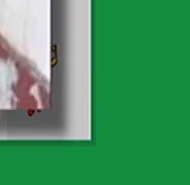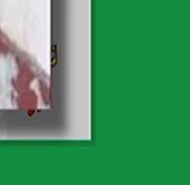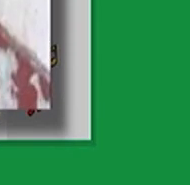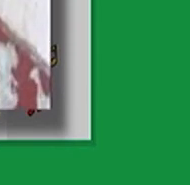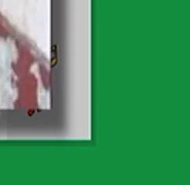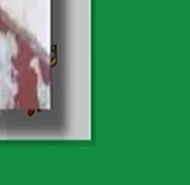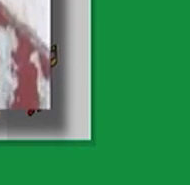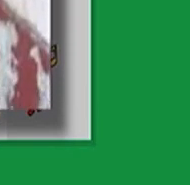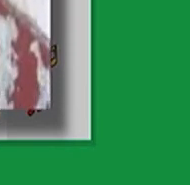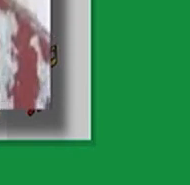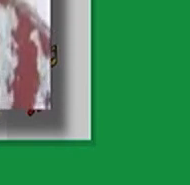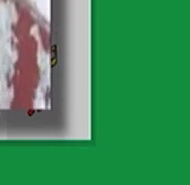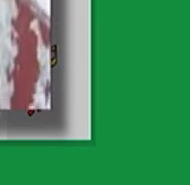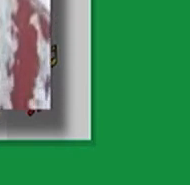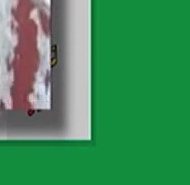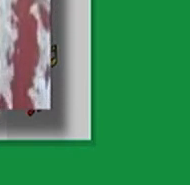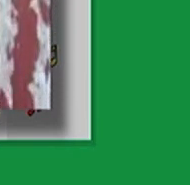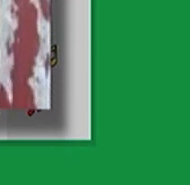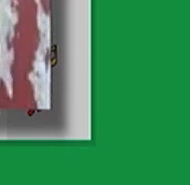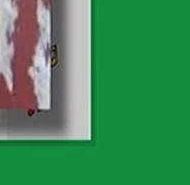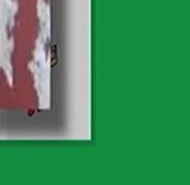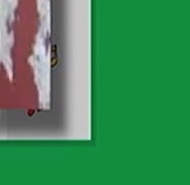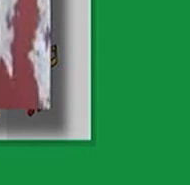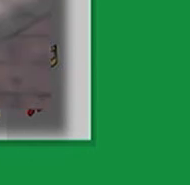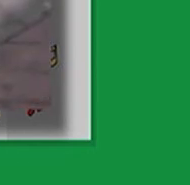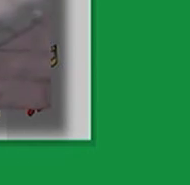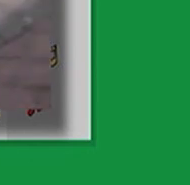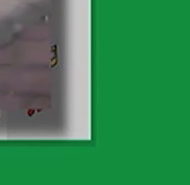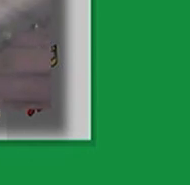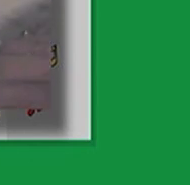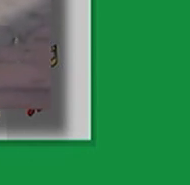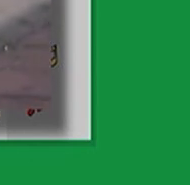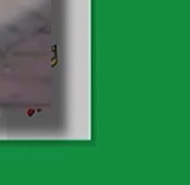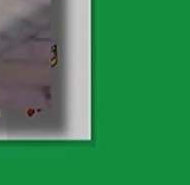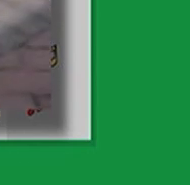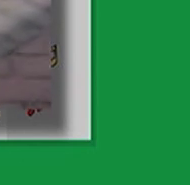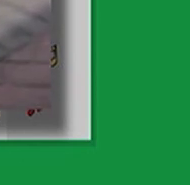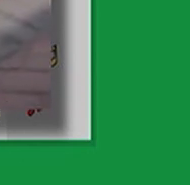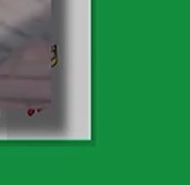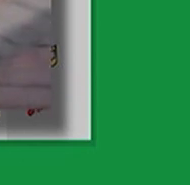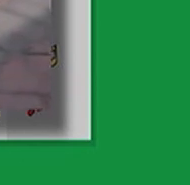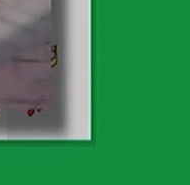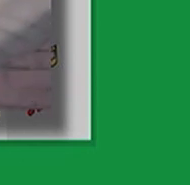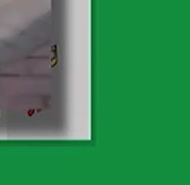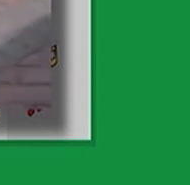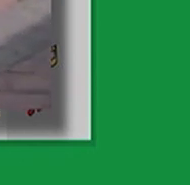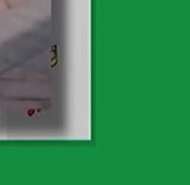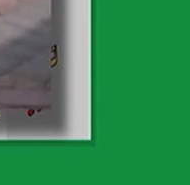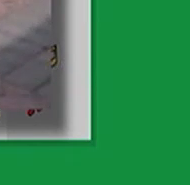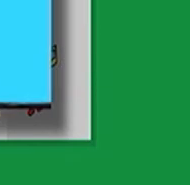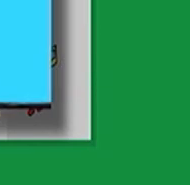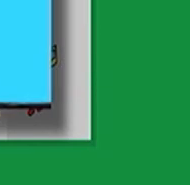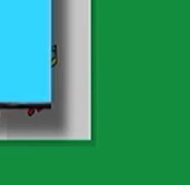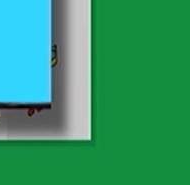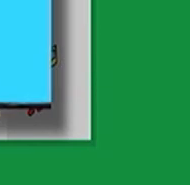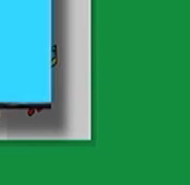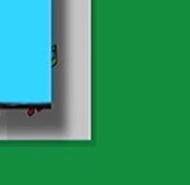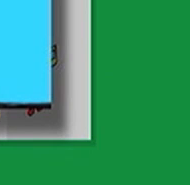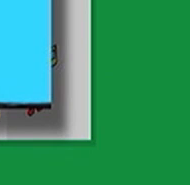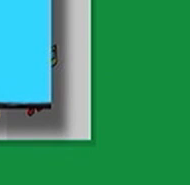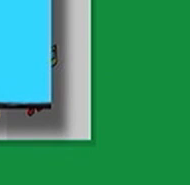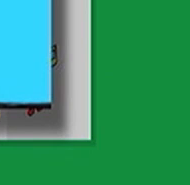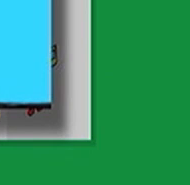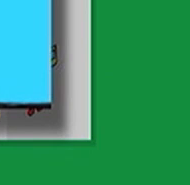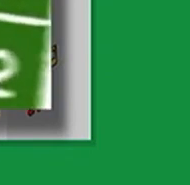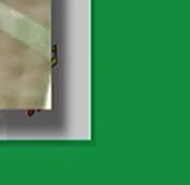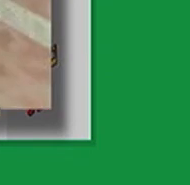se juega igual y con el mismo principio de saltar con un solo pie y regresar hasta el inicio. ¿Cómo se